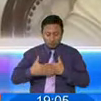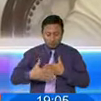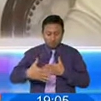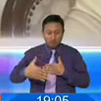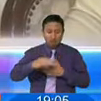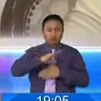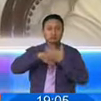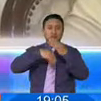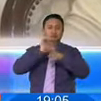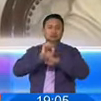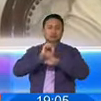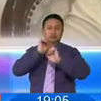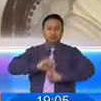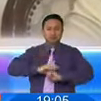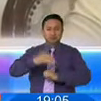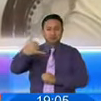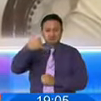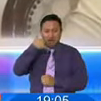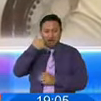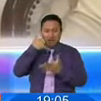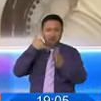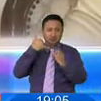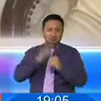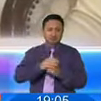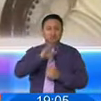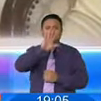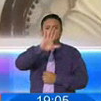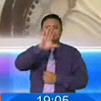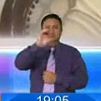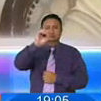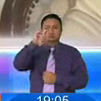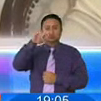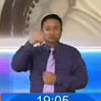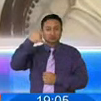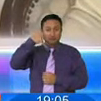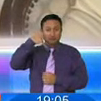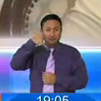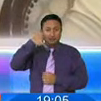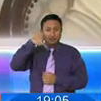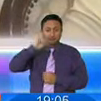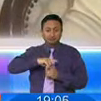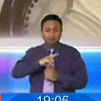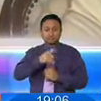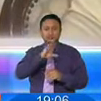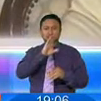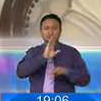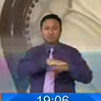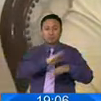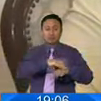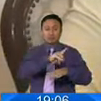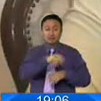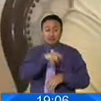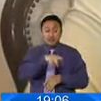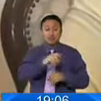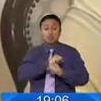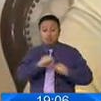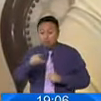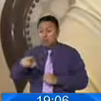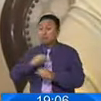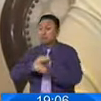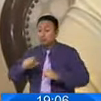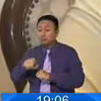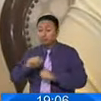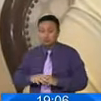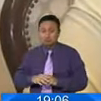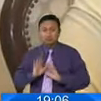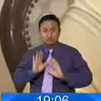nivel nacional, hemos tenido alrededor de 50 llamadas con alertas de presunción de bombas.